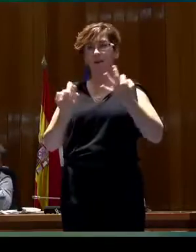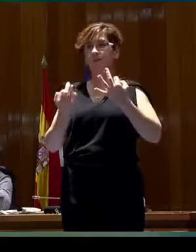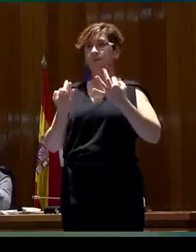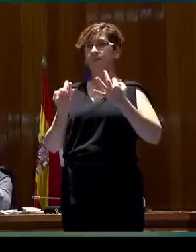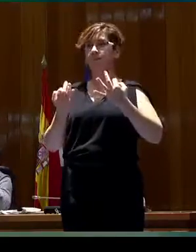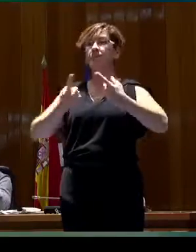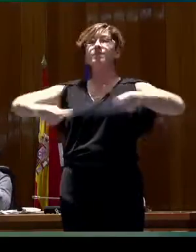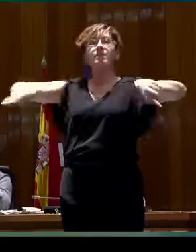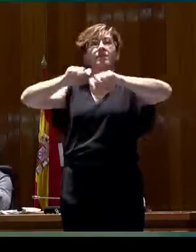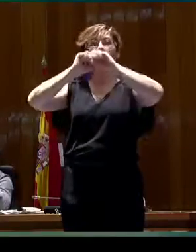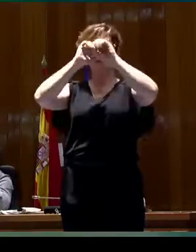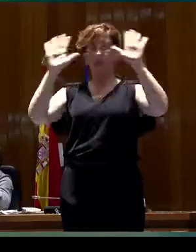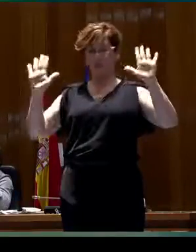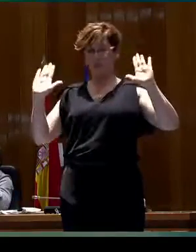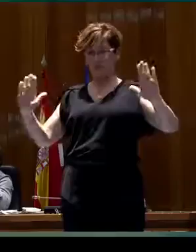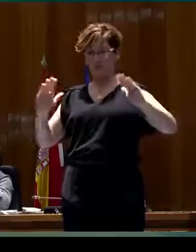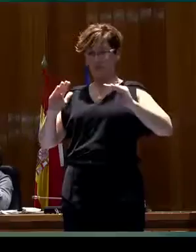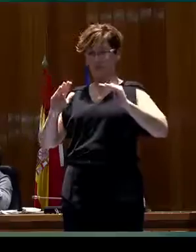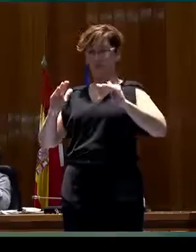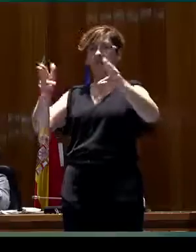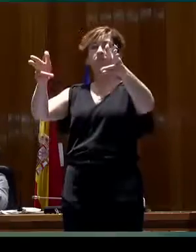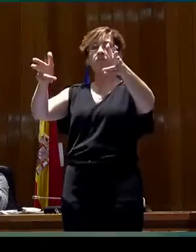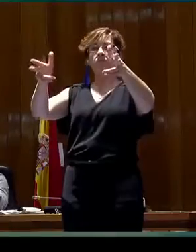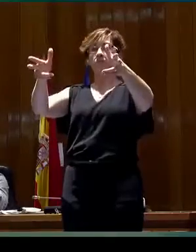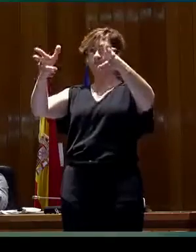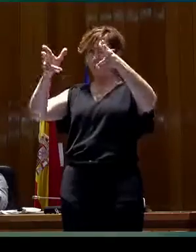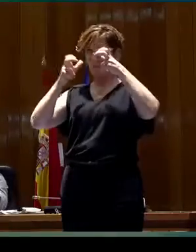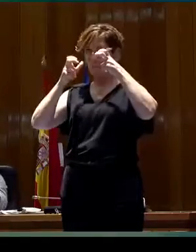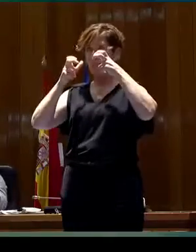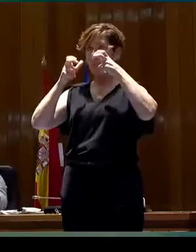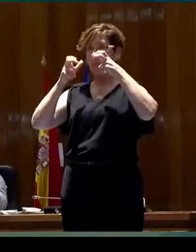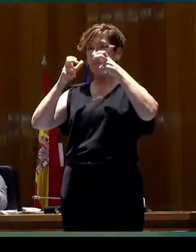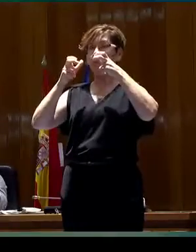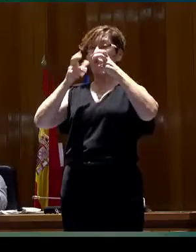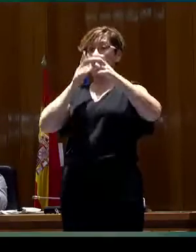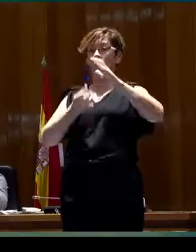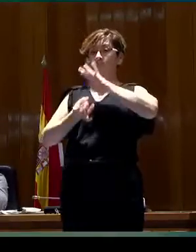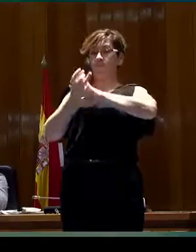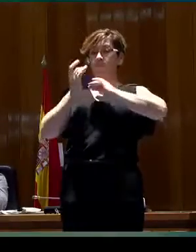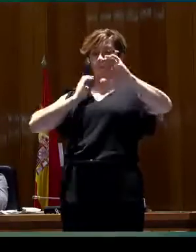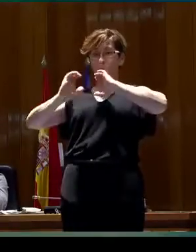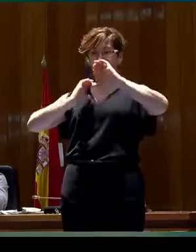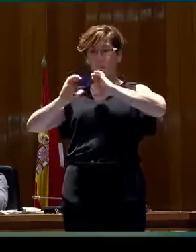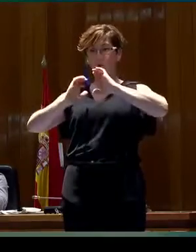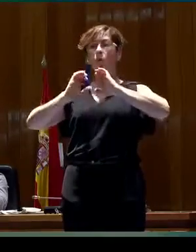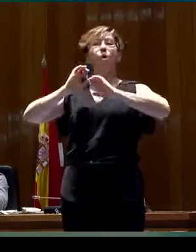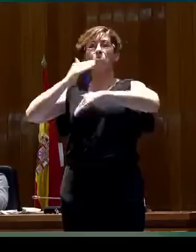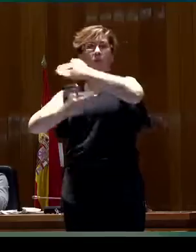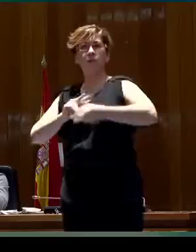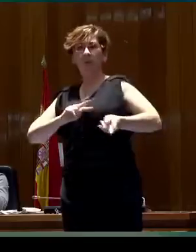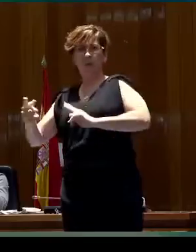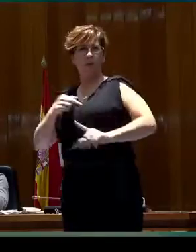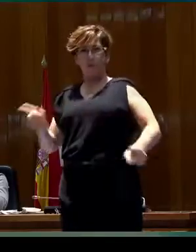que todo proceso de percepción, todo proceso comunicativo, de interpretación, lleva aparejado